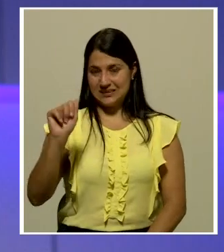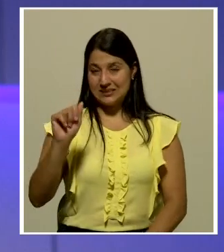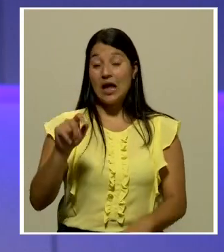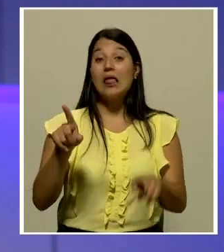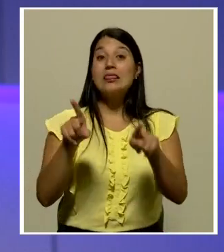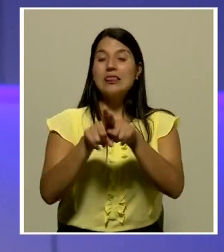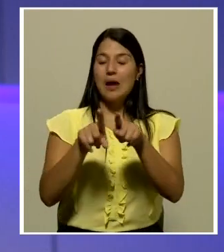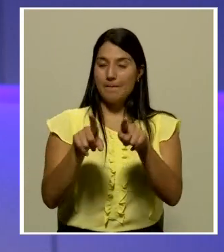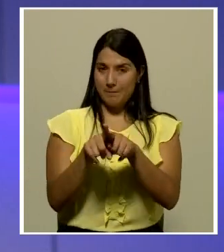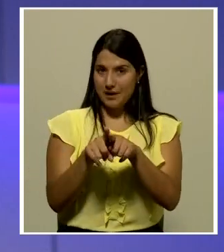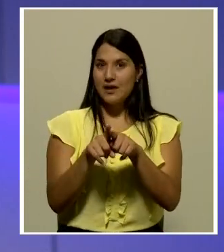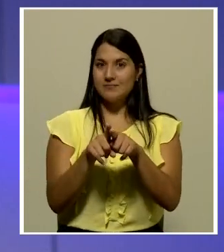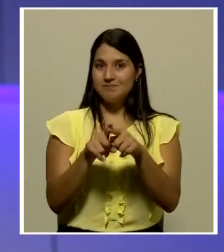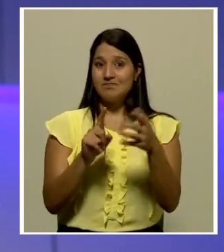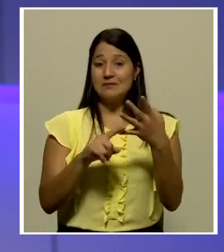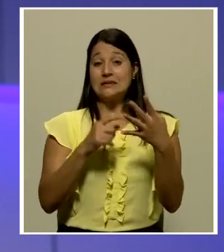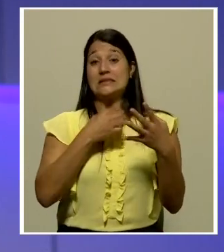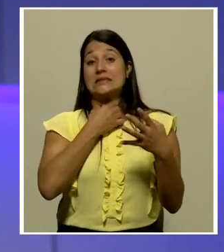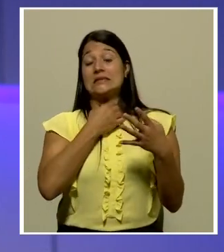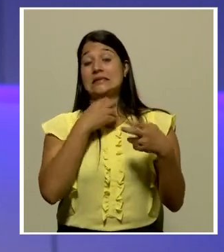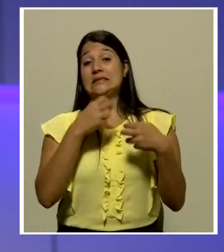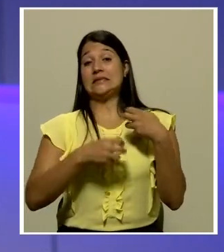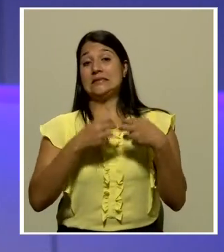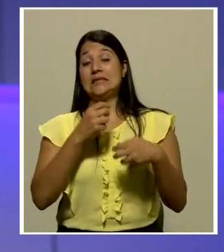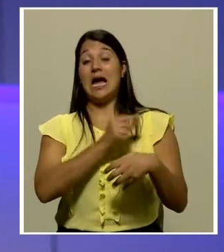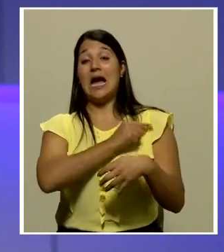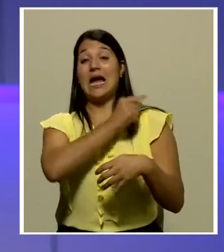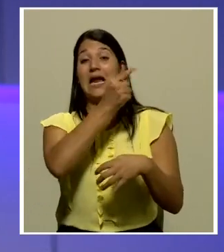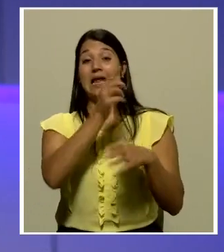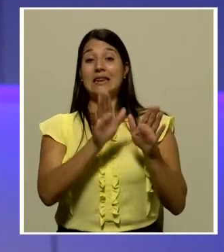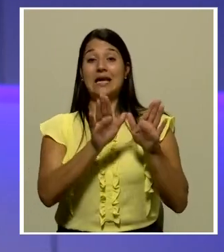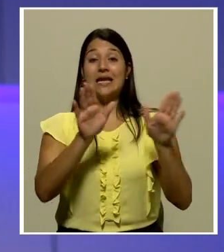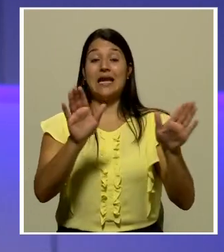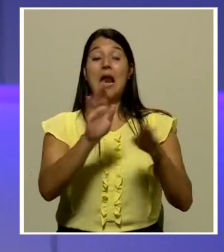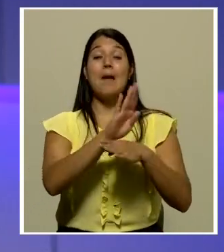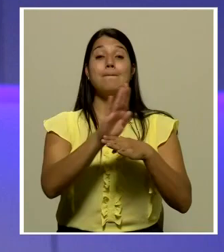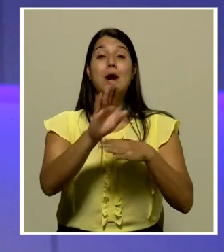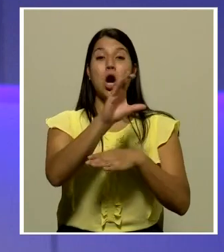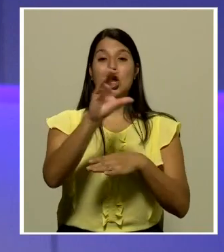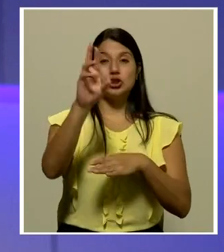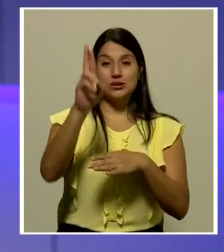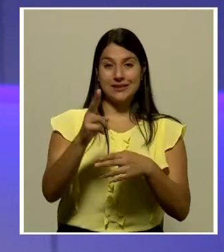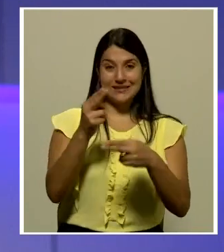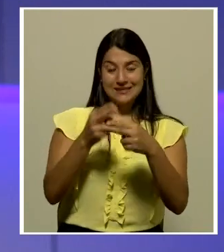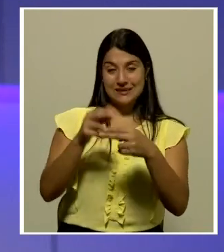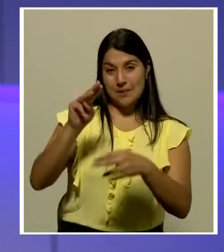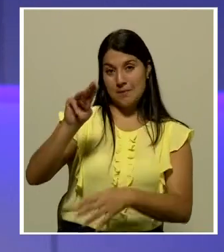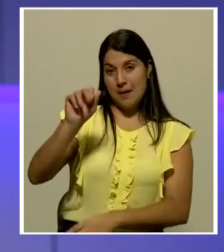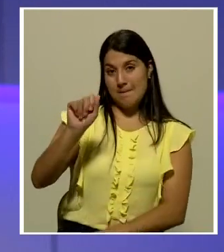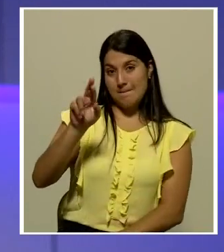aprietos legales al gerente general del Banco de Costa Rica, Mario Barrenechea.